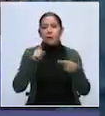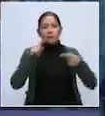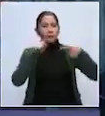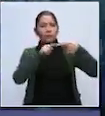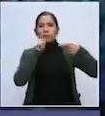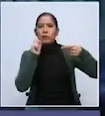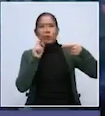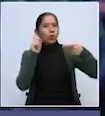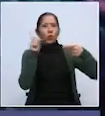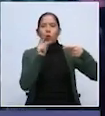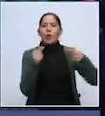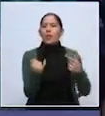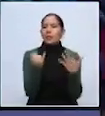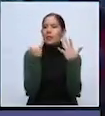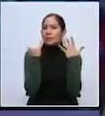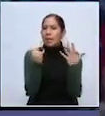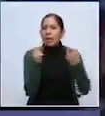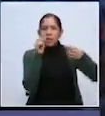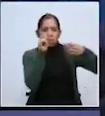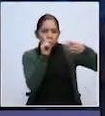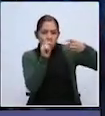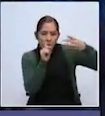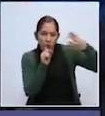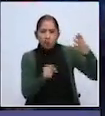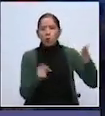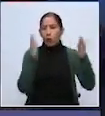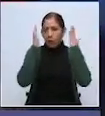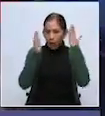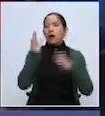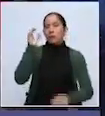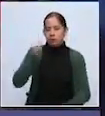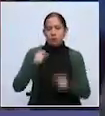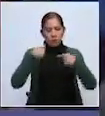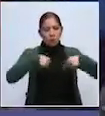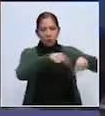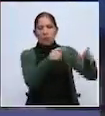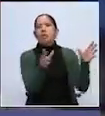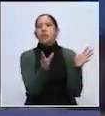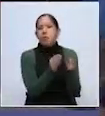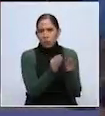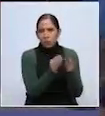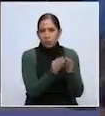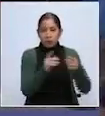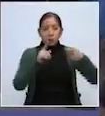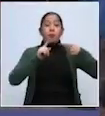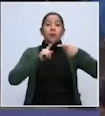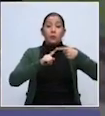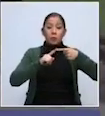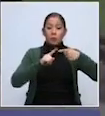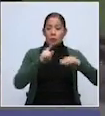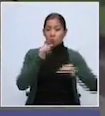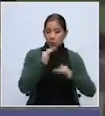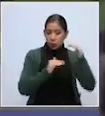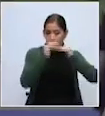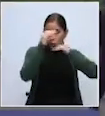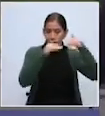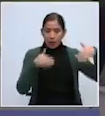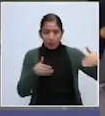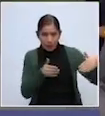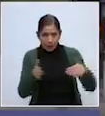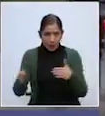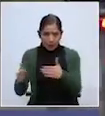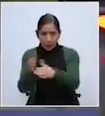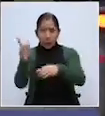los 6 puntos que ellos han demandado en su pliego petitorio, es decir, la construcción de Brecha Casarabe